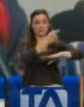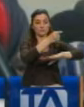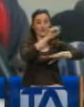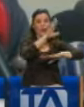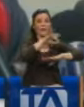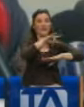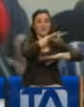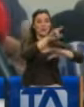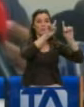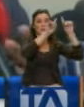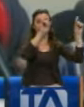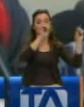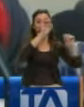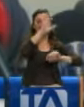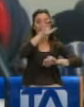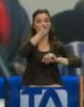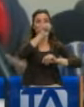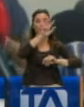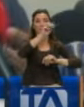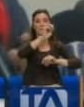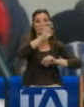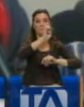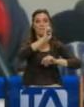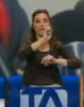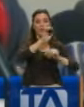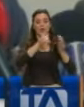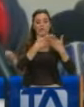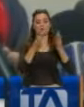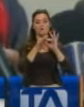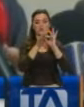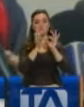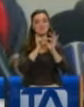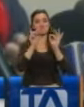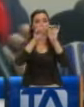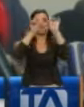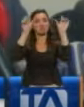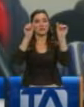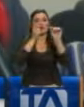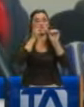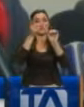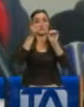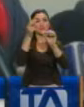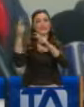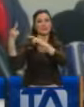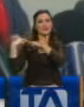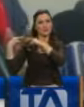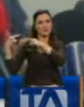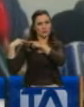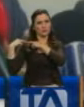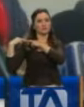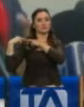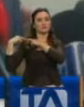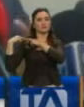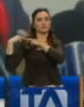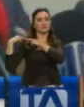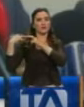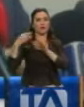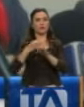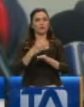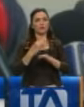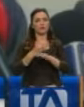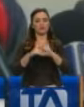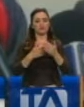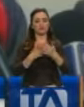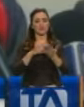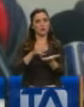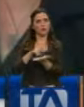La idea es formar una mancomunidad y una empresa pública para que se haga responsable y se haga del funcionamiento